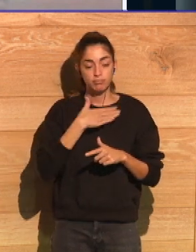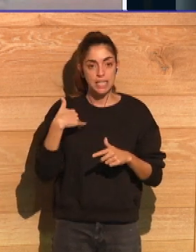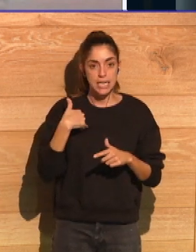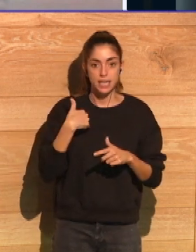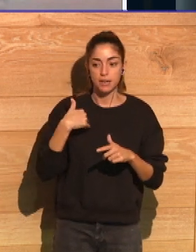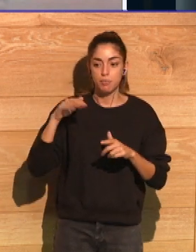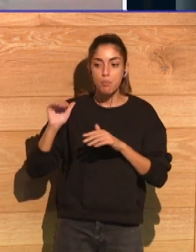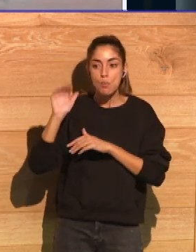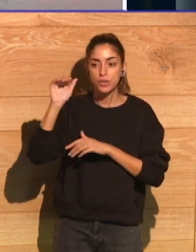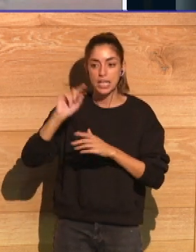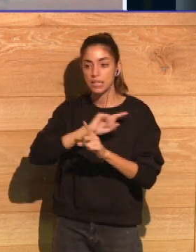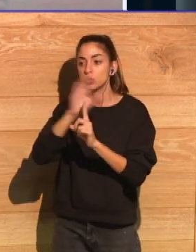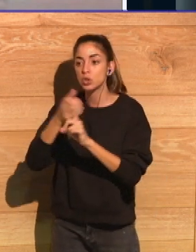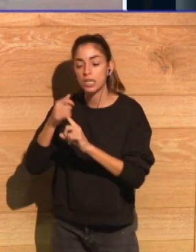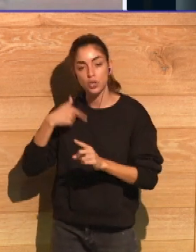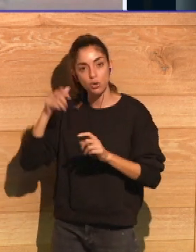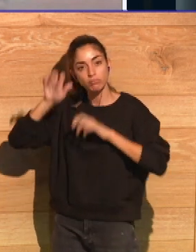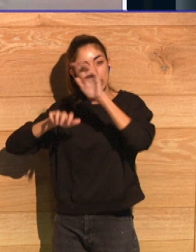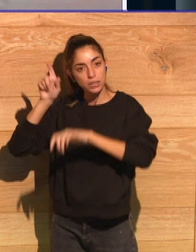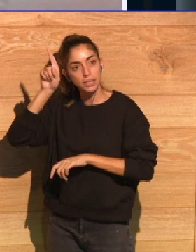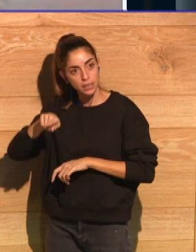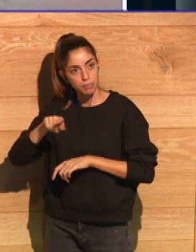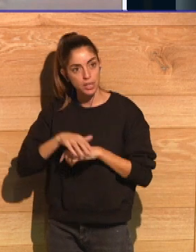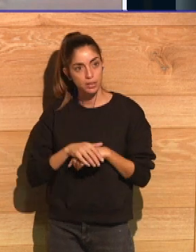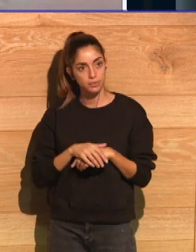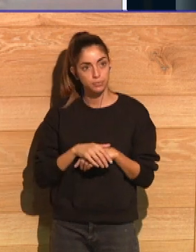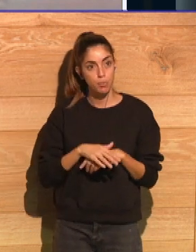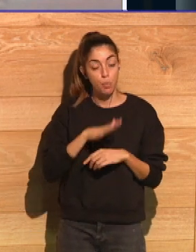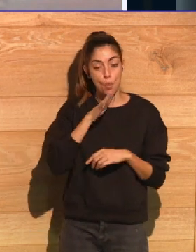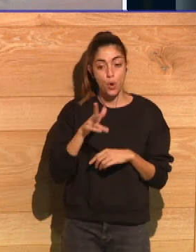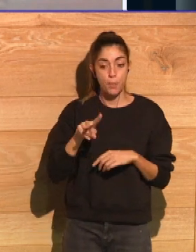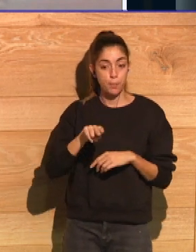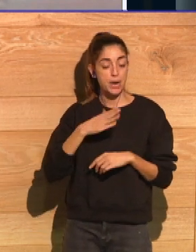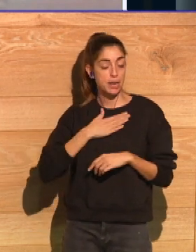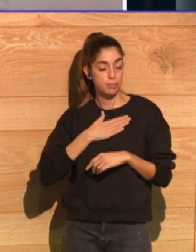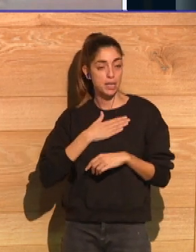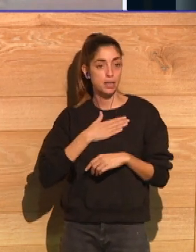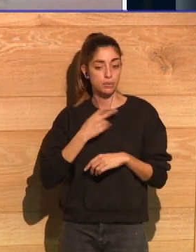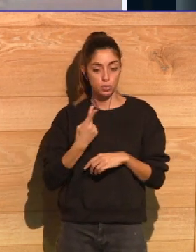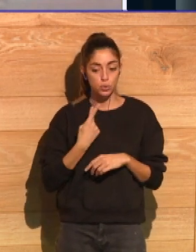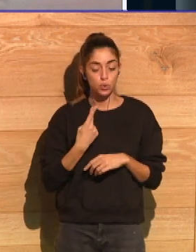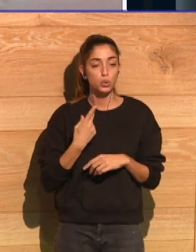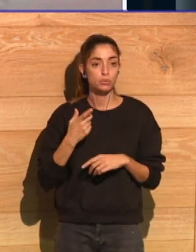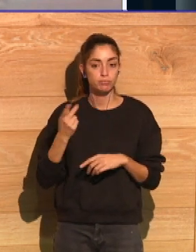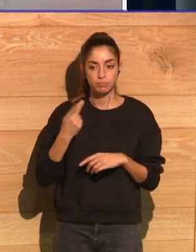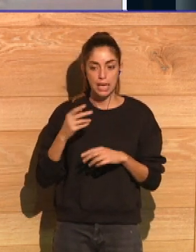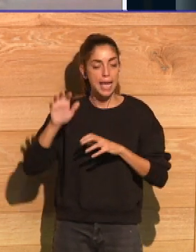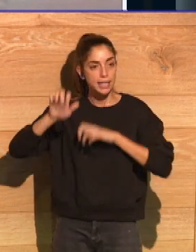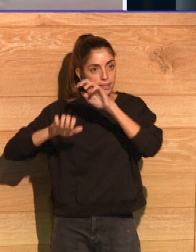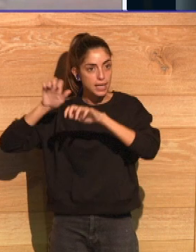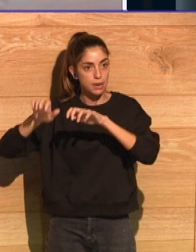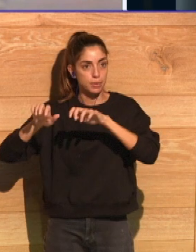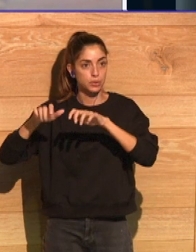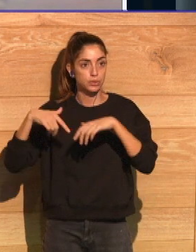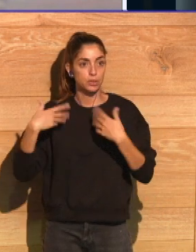yo también. Holly, mi pareja, y yo practicamos, porque nunca habíamos hecho una escalada de una montaña tan alta,